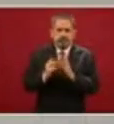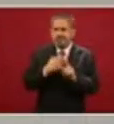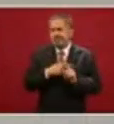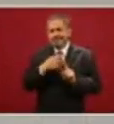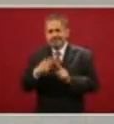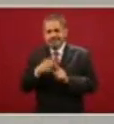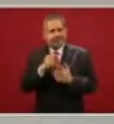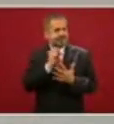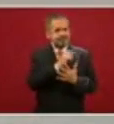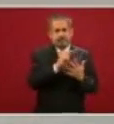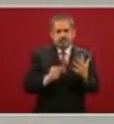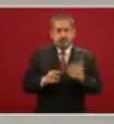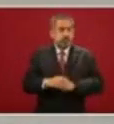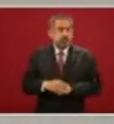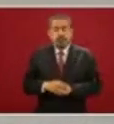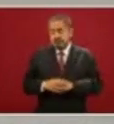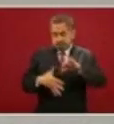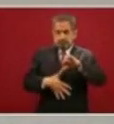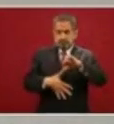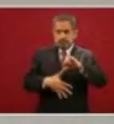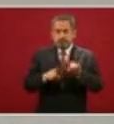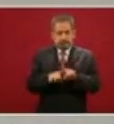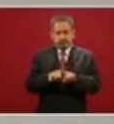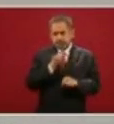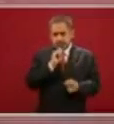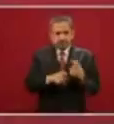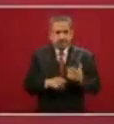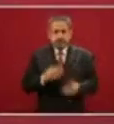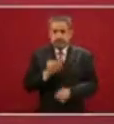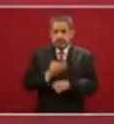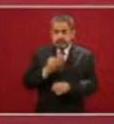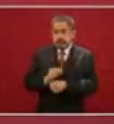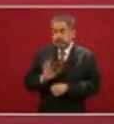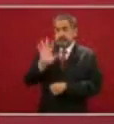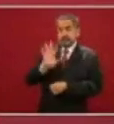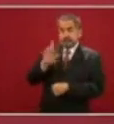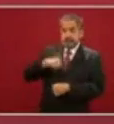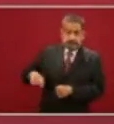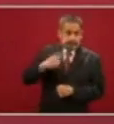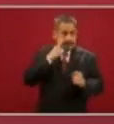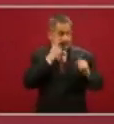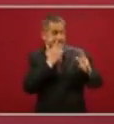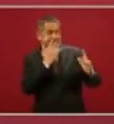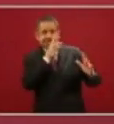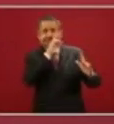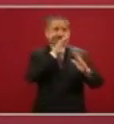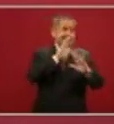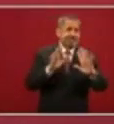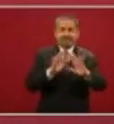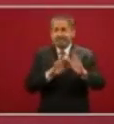mencionar solo algunas regiones, en América Latina también, parecieran hoy sucumbir a la presión de esta